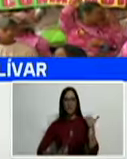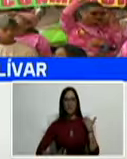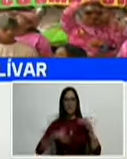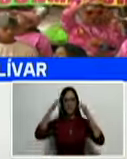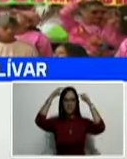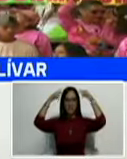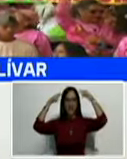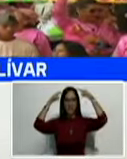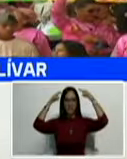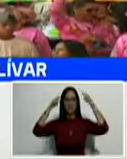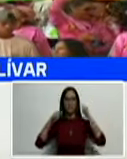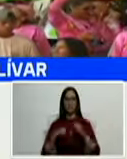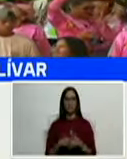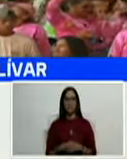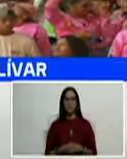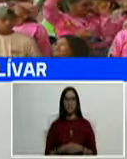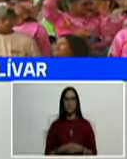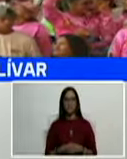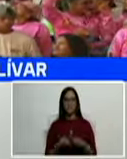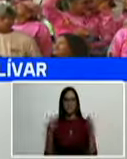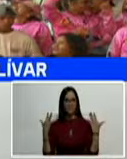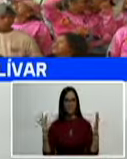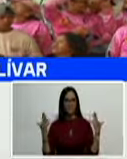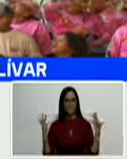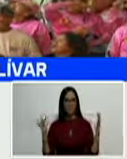Hugo Rafael Chávez Frías.